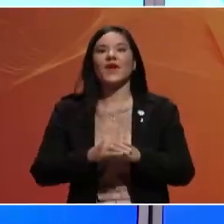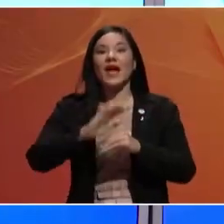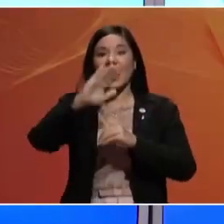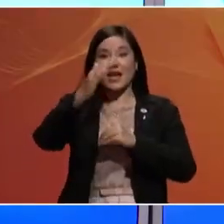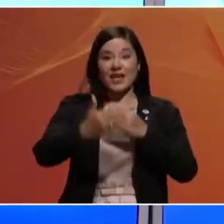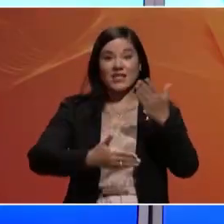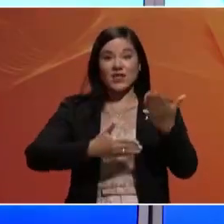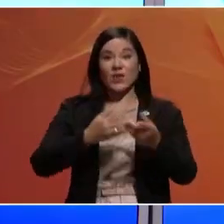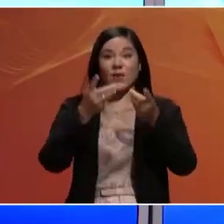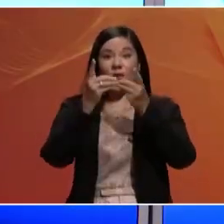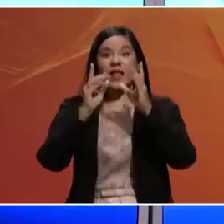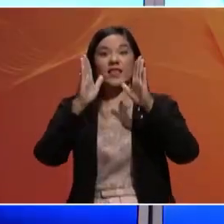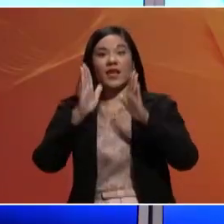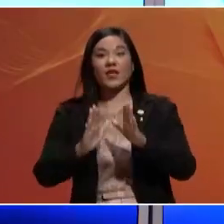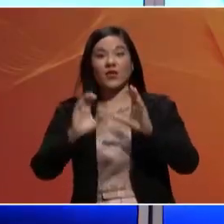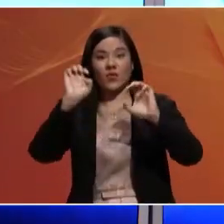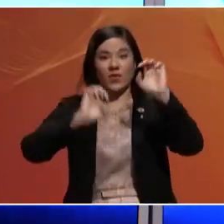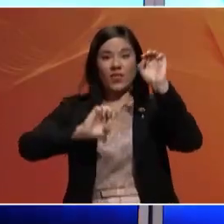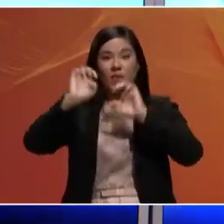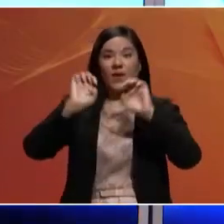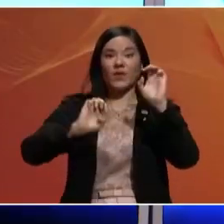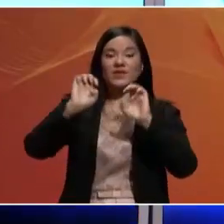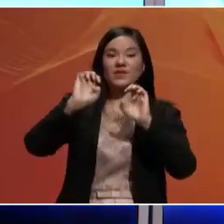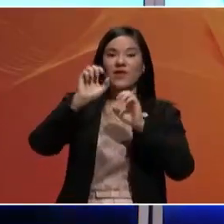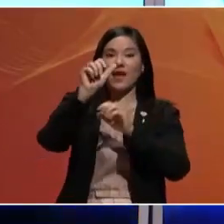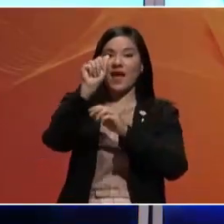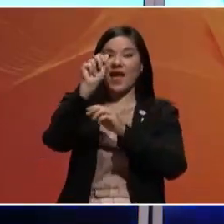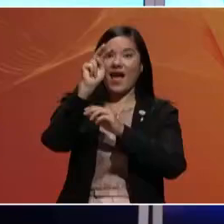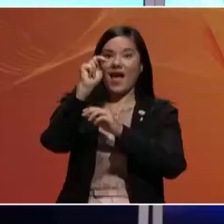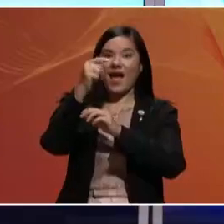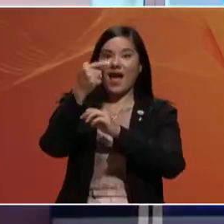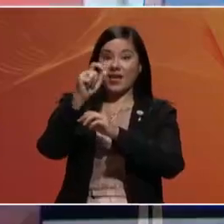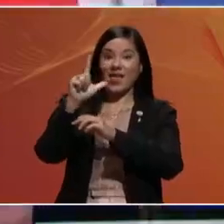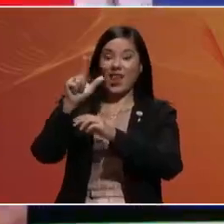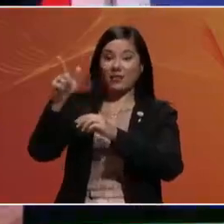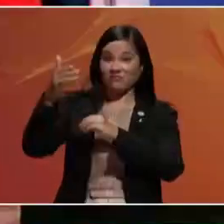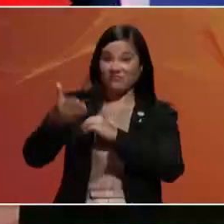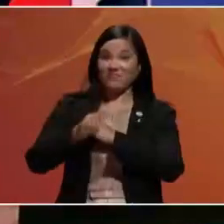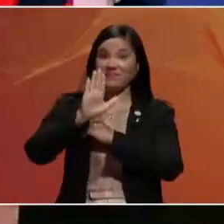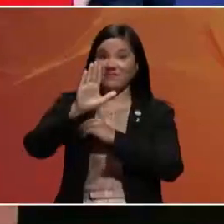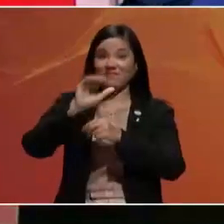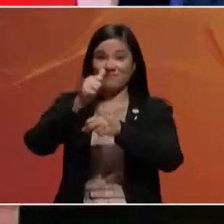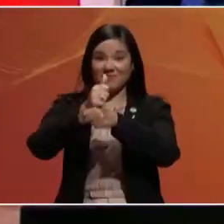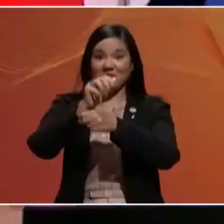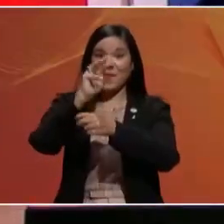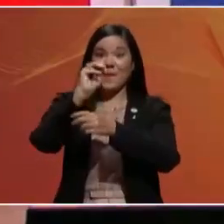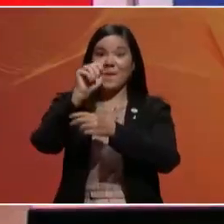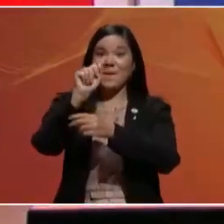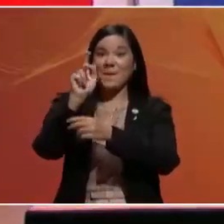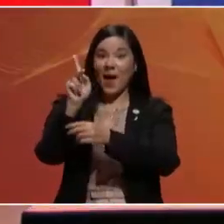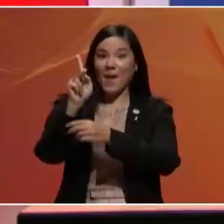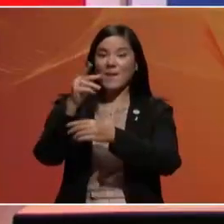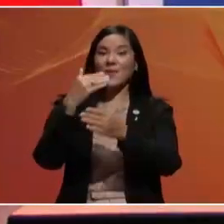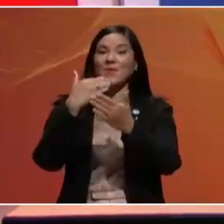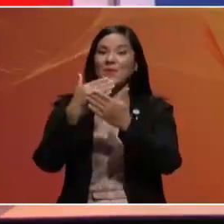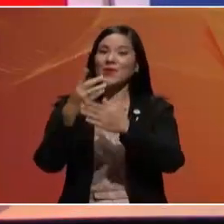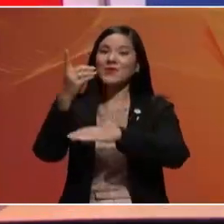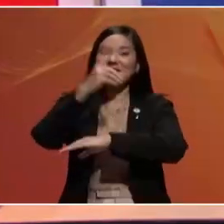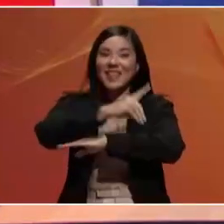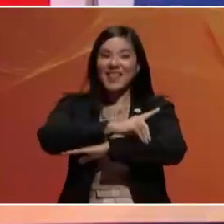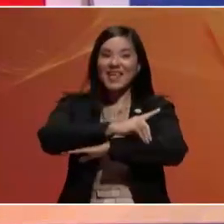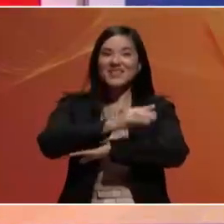Recibimos al director de Evaluación de Desempeño, el señor Ángel Jiménez. Buenos días. Gracias, buenos días. ¿Cómo le va? Bienvenido.